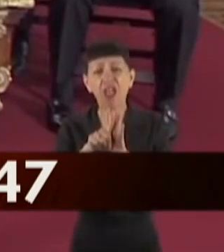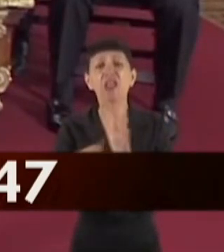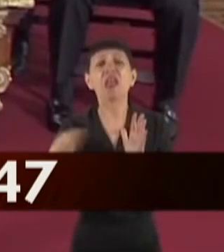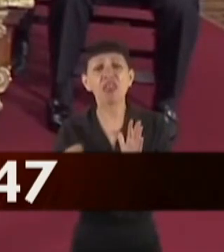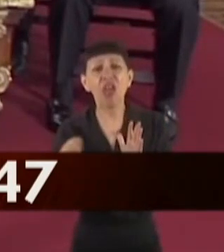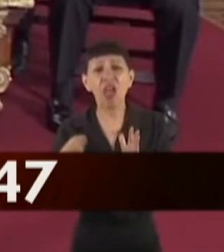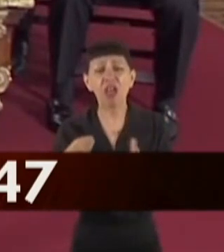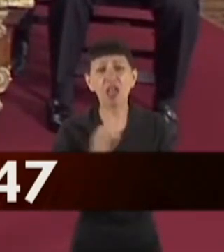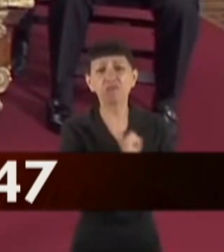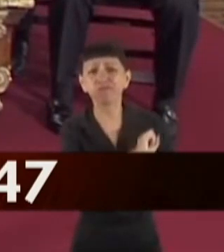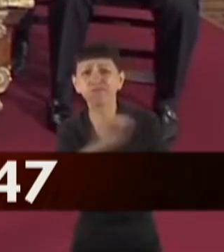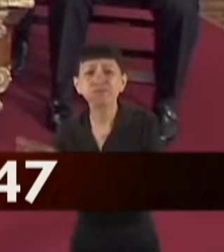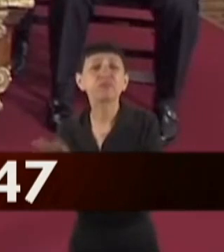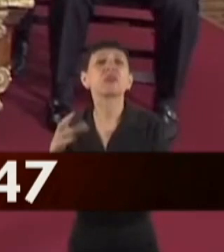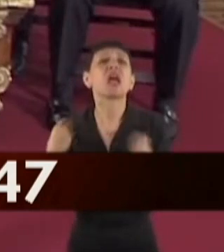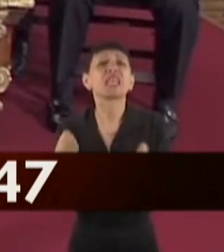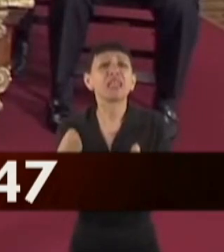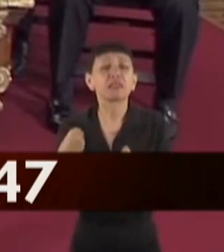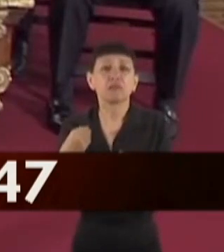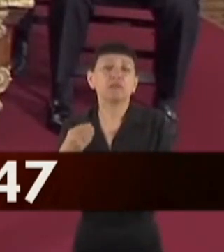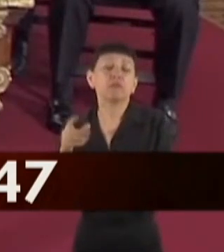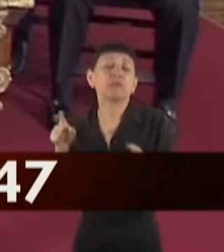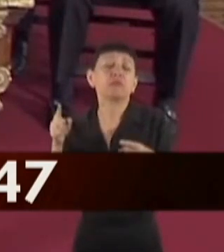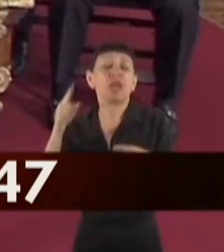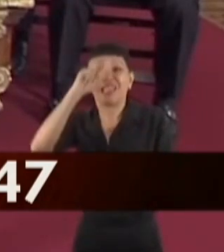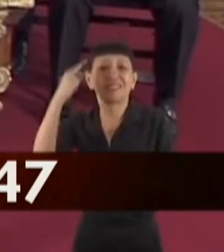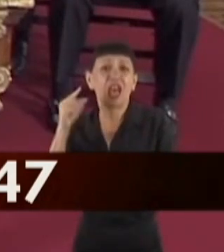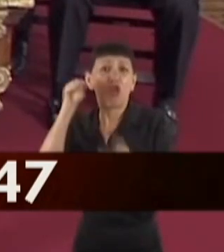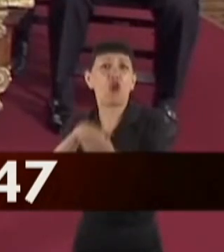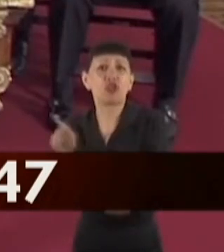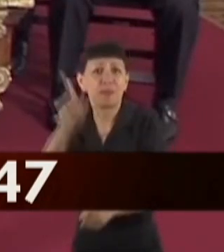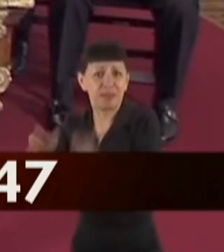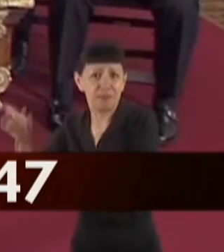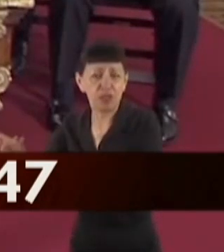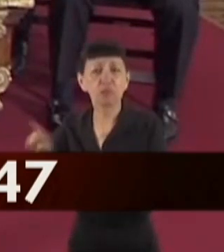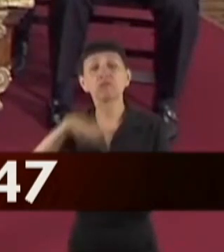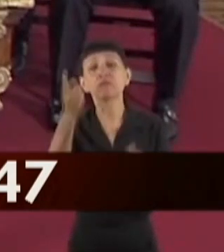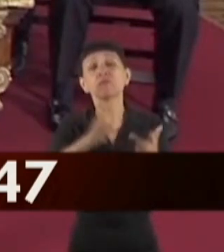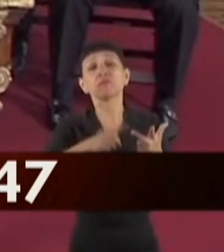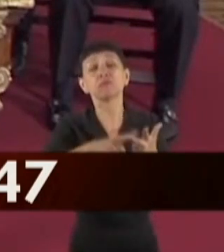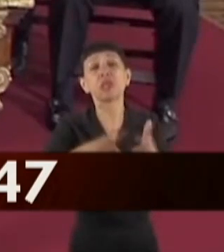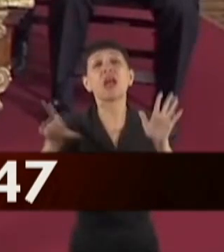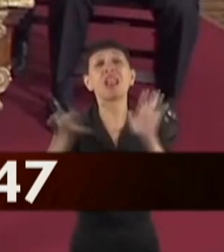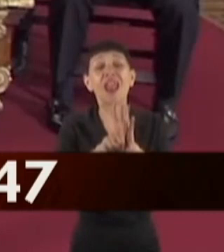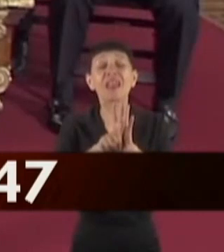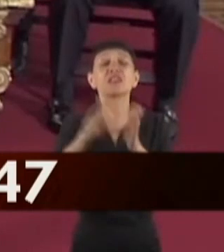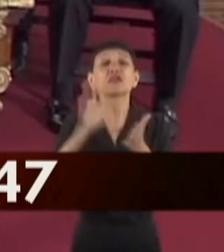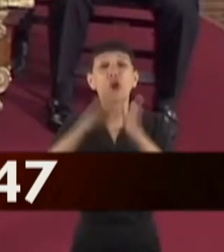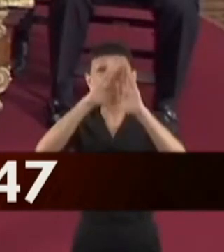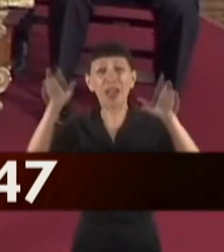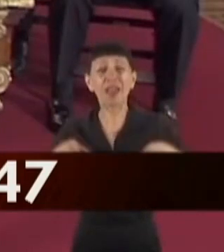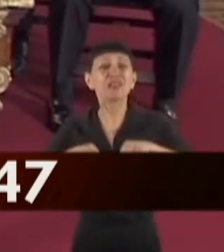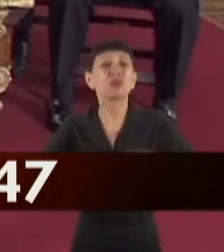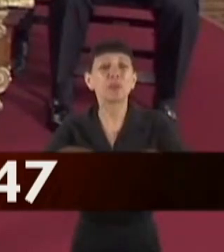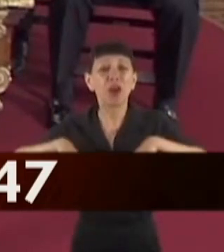cierto que las maneras, por ahí no son las correctas, las maneras de hacer que los gobernantes de las provincias ajusten.